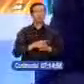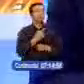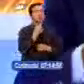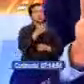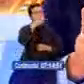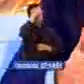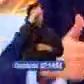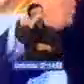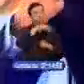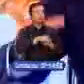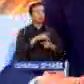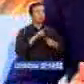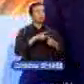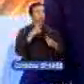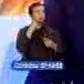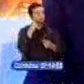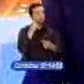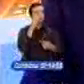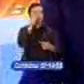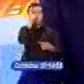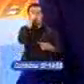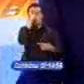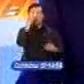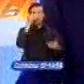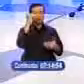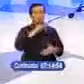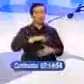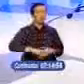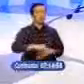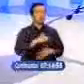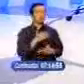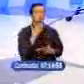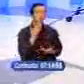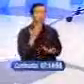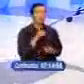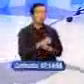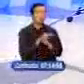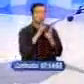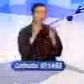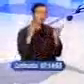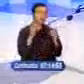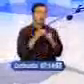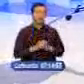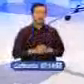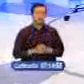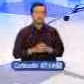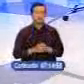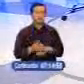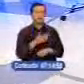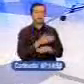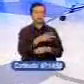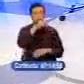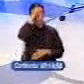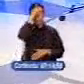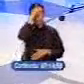Perú y adicionalmente enseguida me dice cultura política democrática, es claro y evidente que lo que pasó en Perú